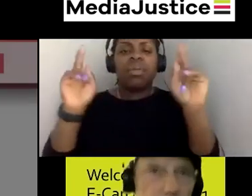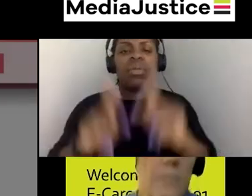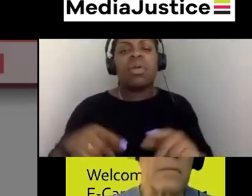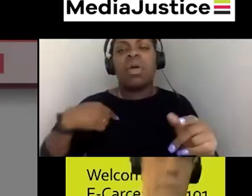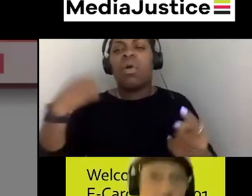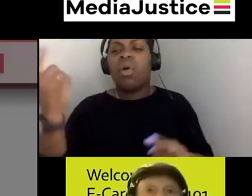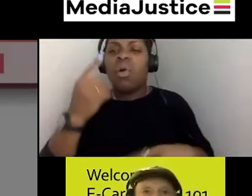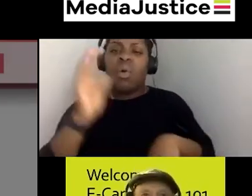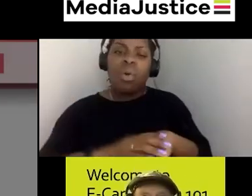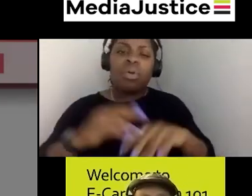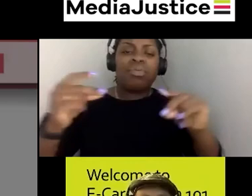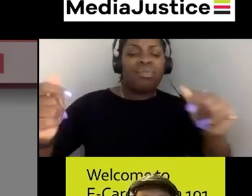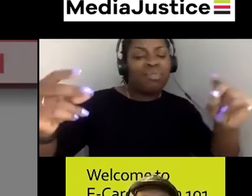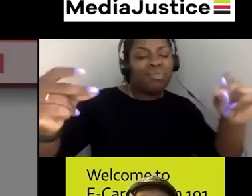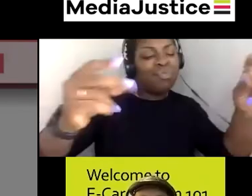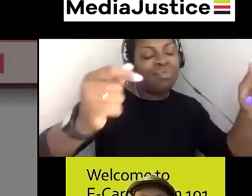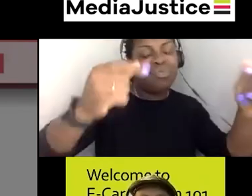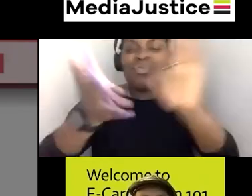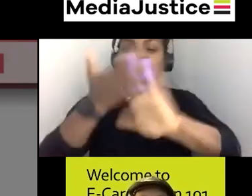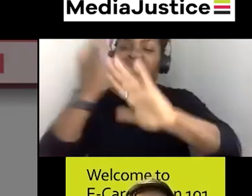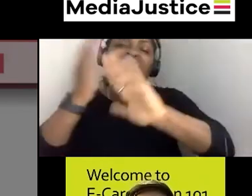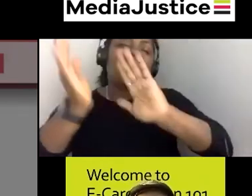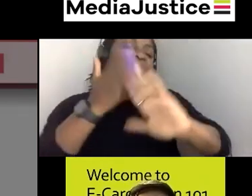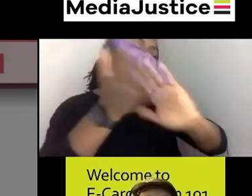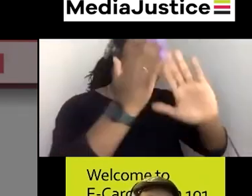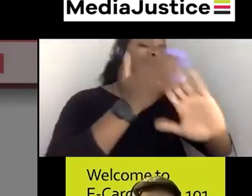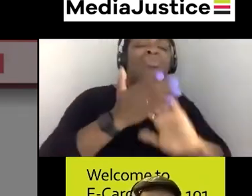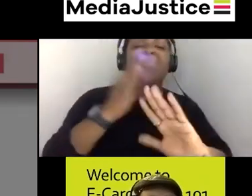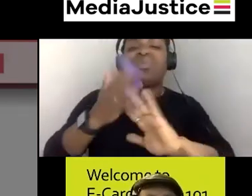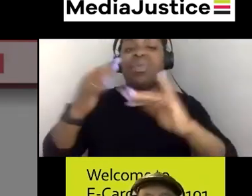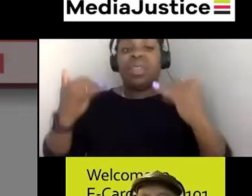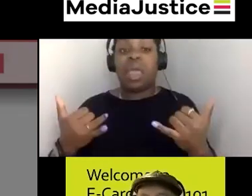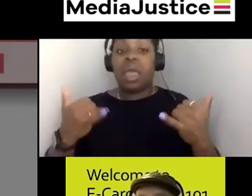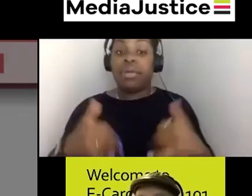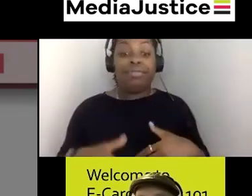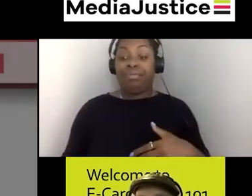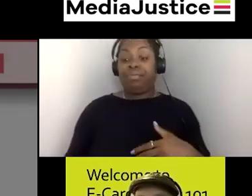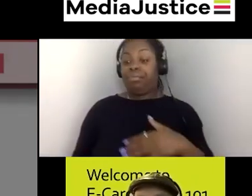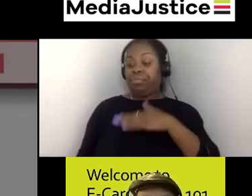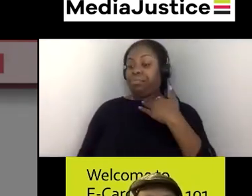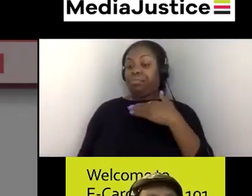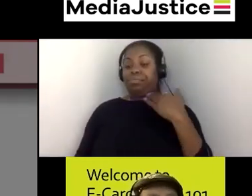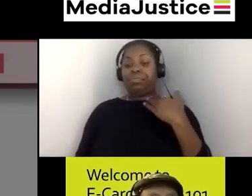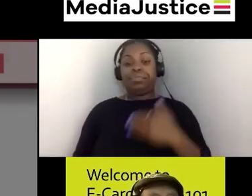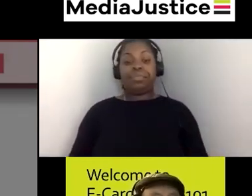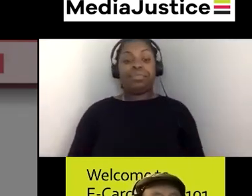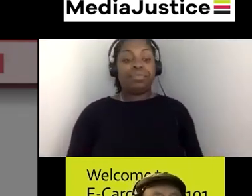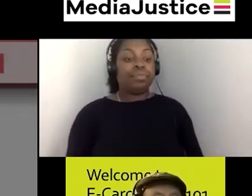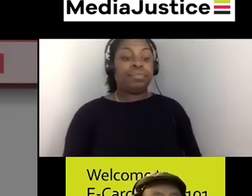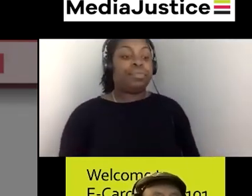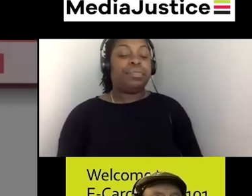persona que estaba afuera, siempre estaba moviéndome, pero ahora no.